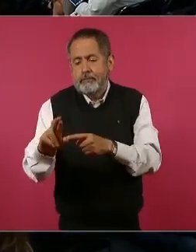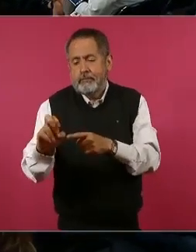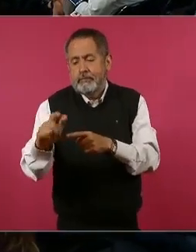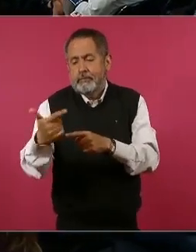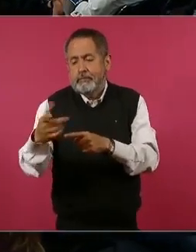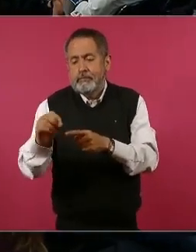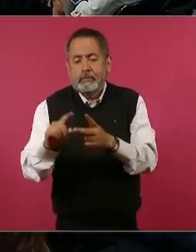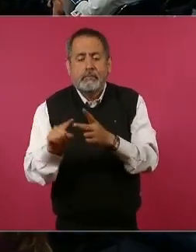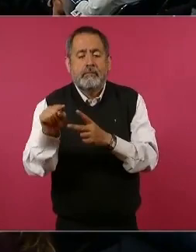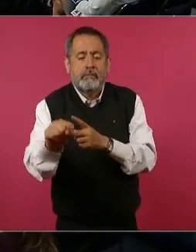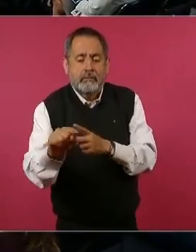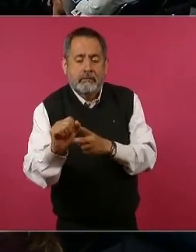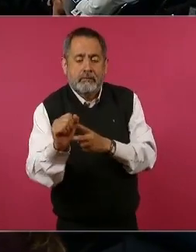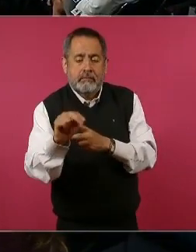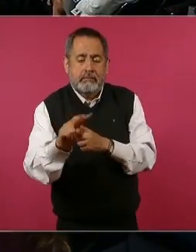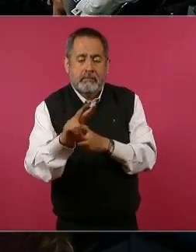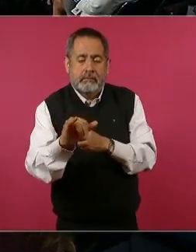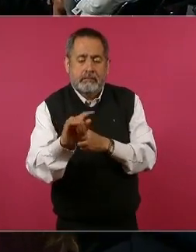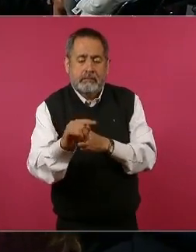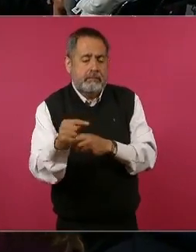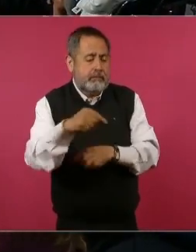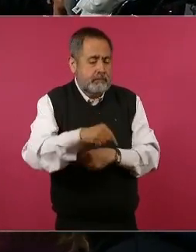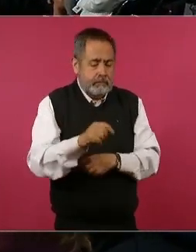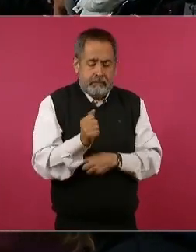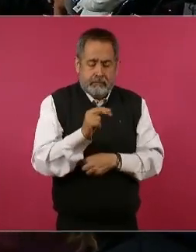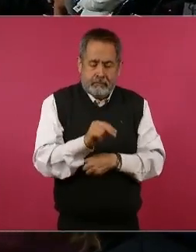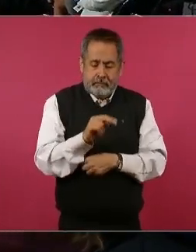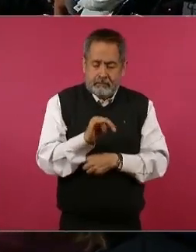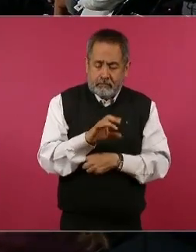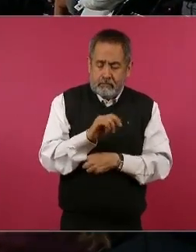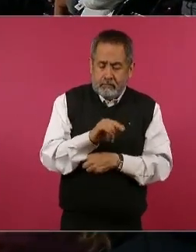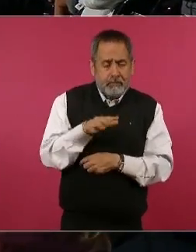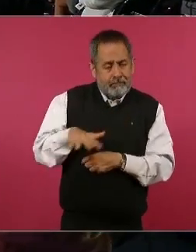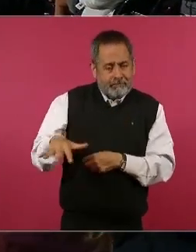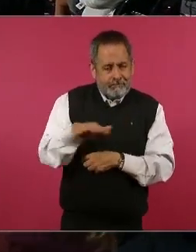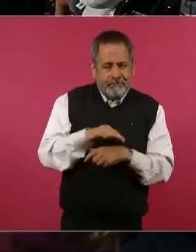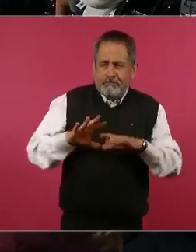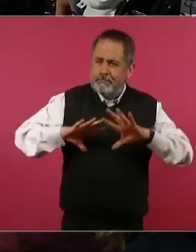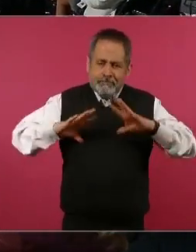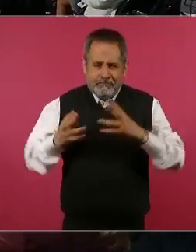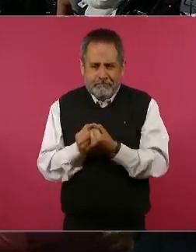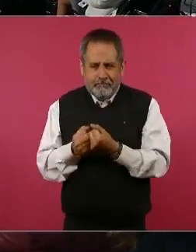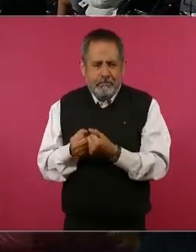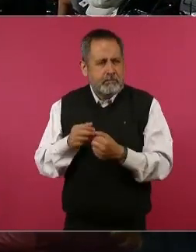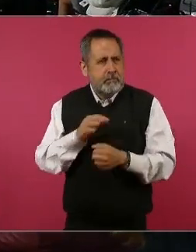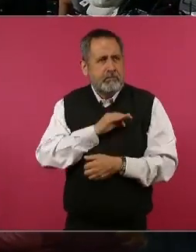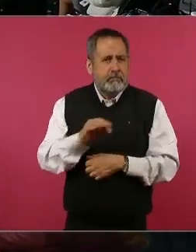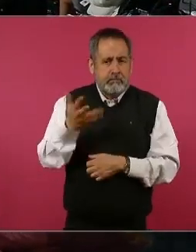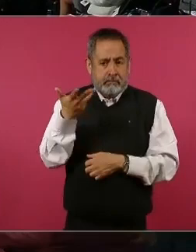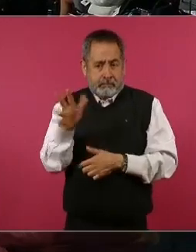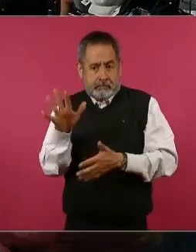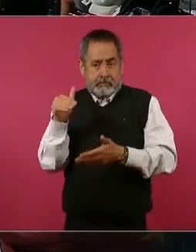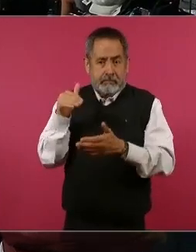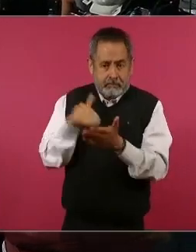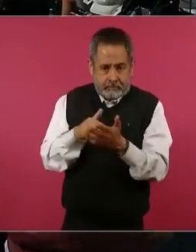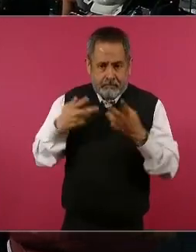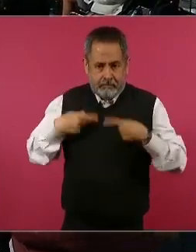a San Vicente, a San Nicolás, y se habla de al menos unas 10,000 personas.